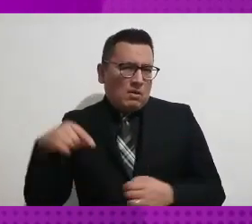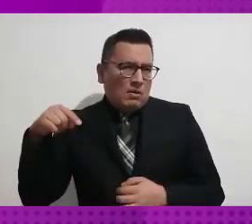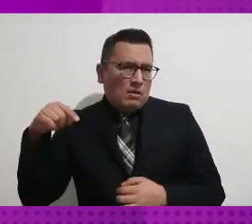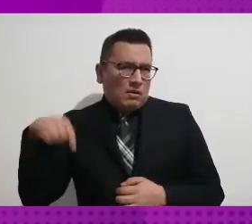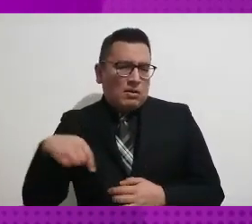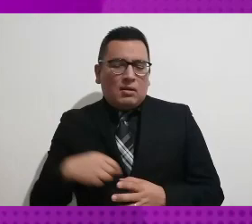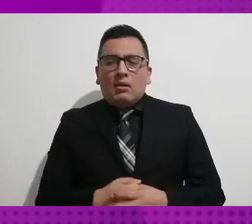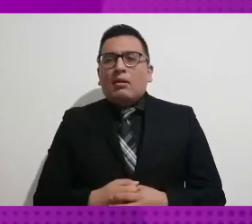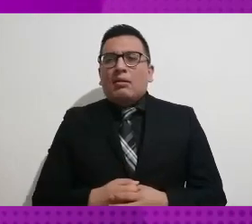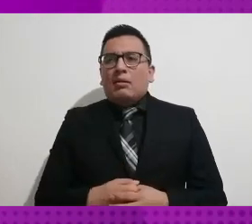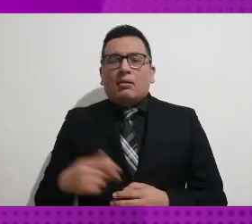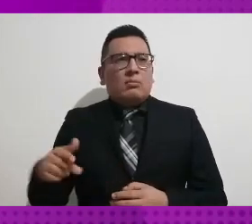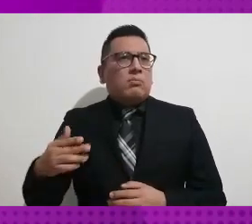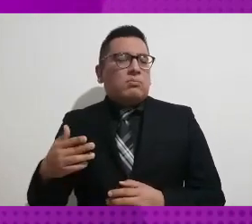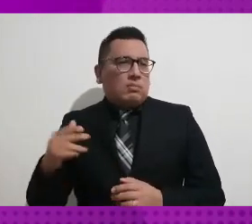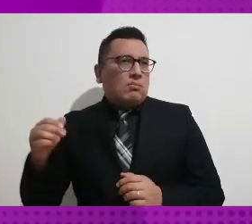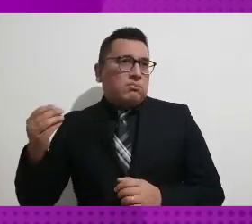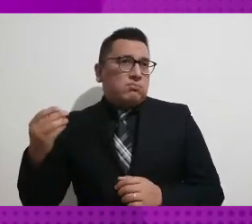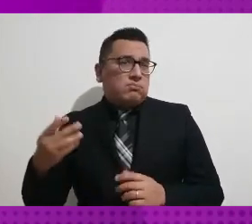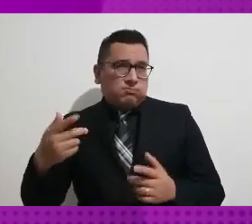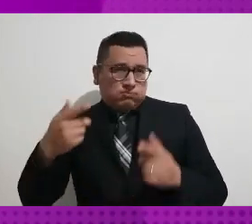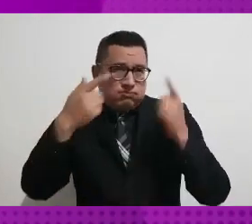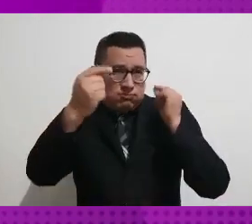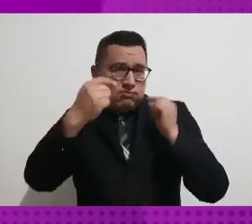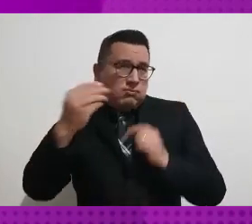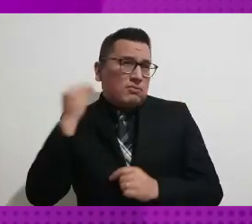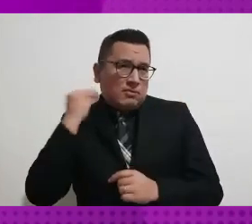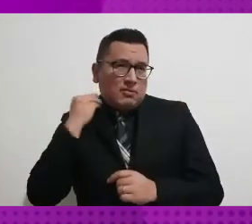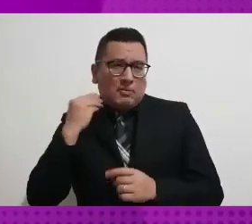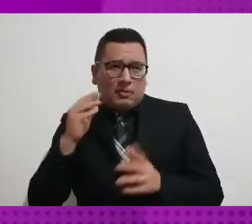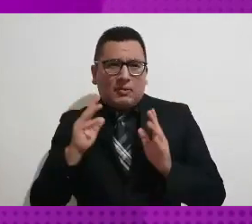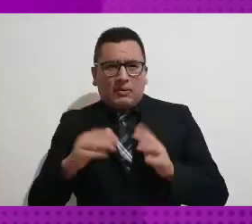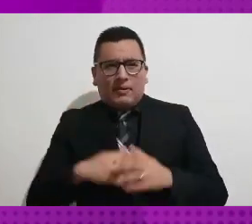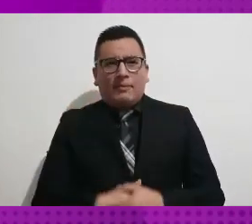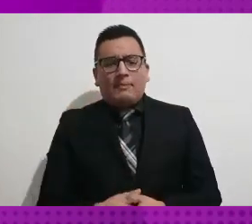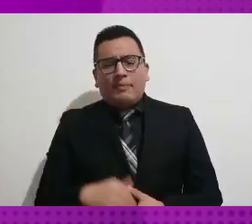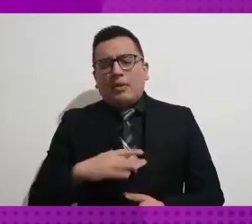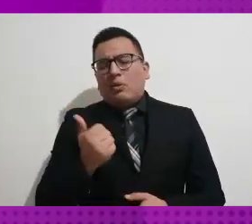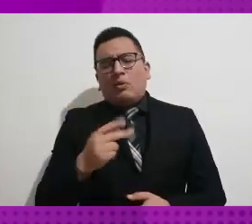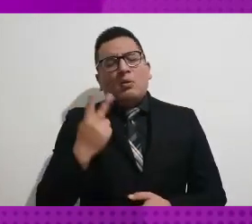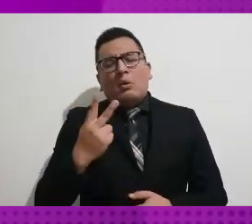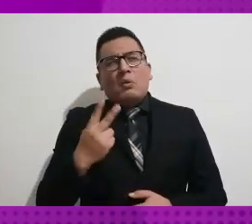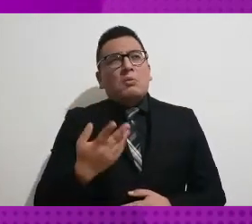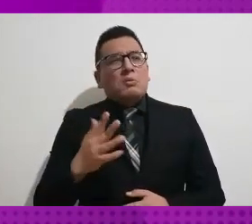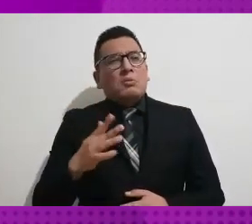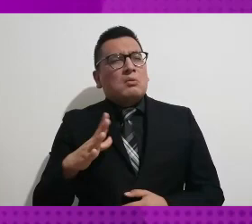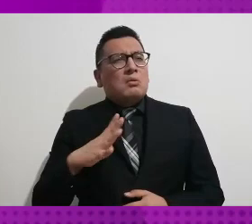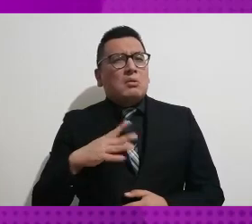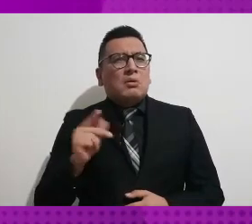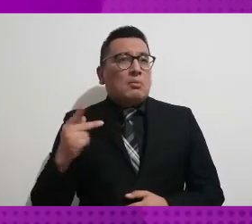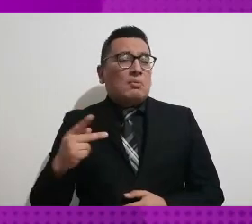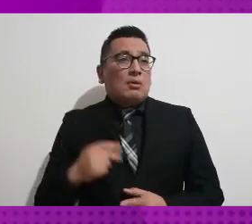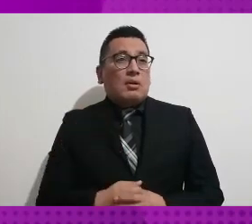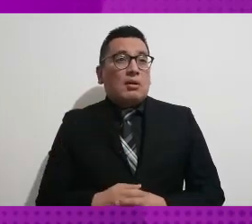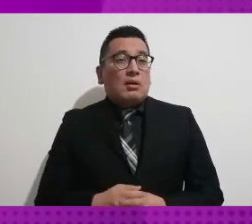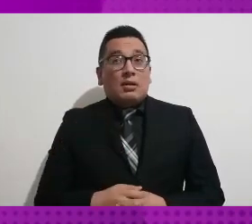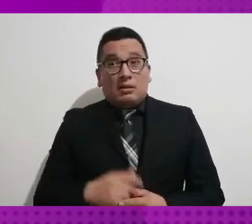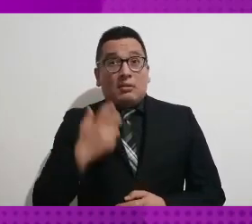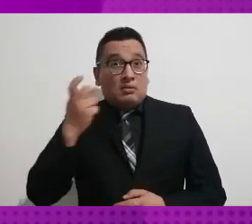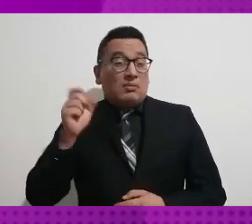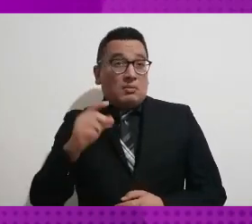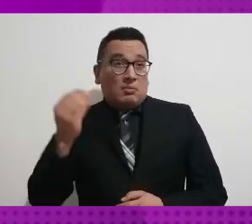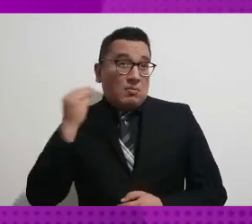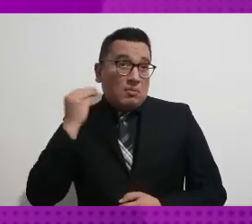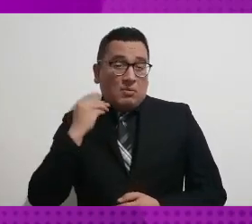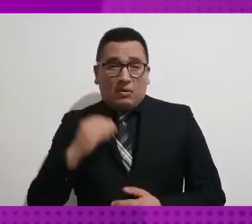salió de abogado. Hay otro joven también que está estudiando, hay como otros 2 o 3 que están estudiando para